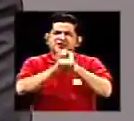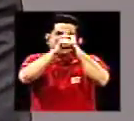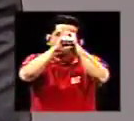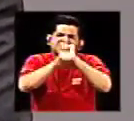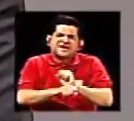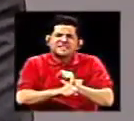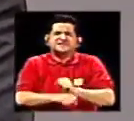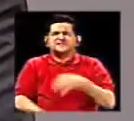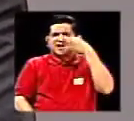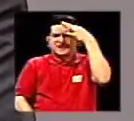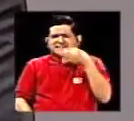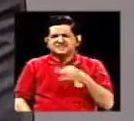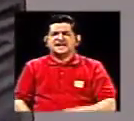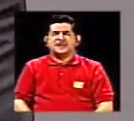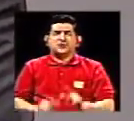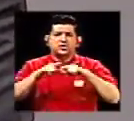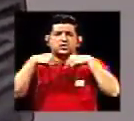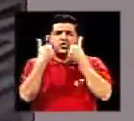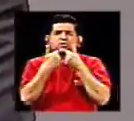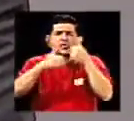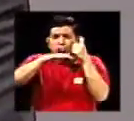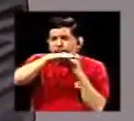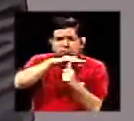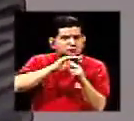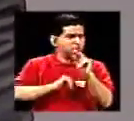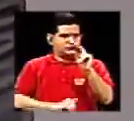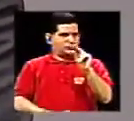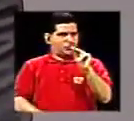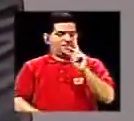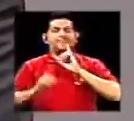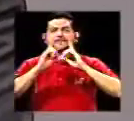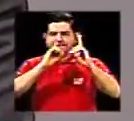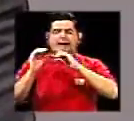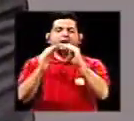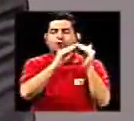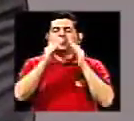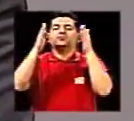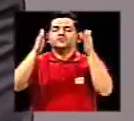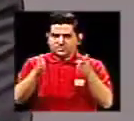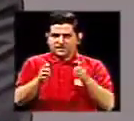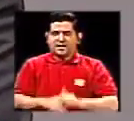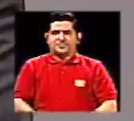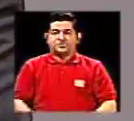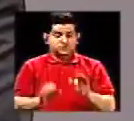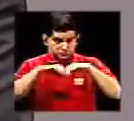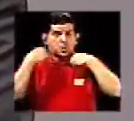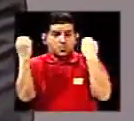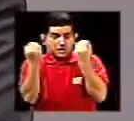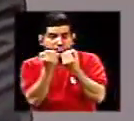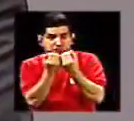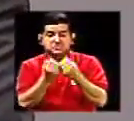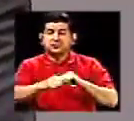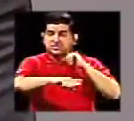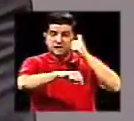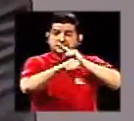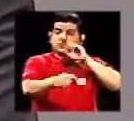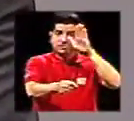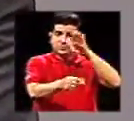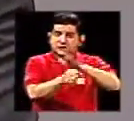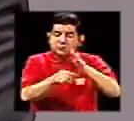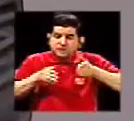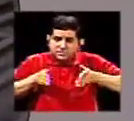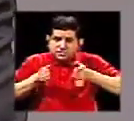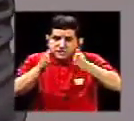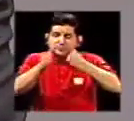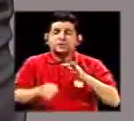acuerdos de cúpulas escondidas. O sea, nosotros uh-huh. queremos dialogar con la ciudadanía, dialogar con las organizaciones y establecer y comprometer nuestra ruta